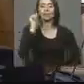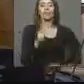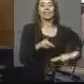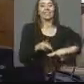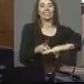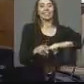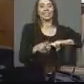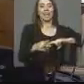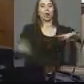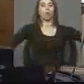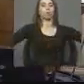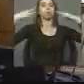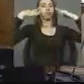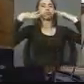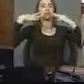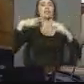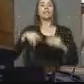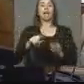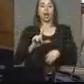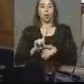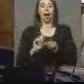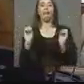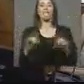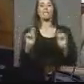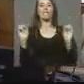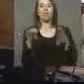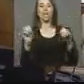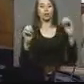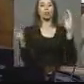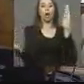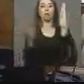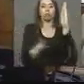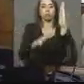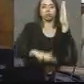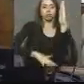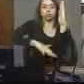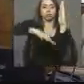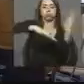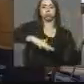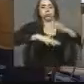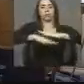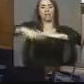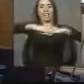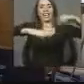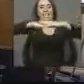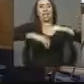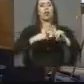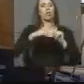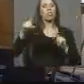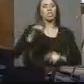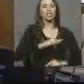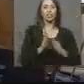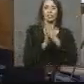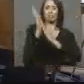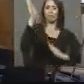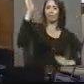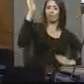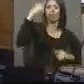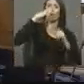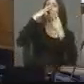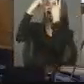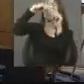inauguraron con bombo y platillo un relleno sanitario, como aquí lo dijeron otros colegas, estamos años luz de lo que está ocurriendo en otros países del mundo.